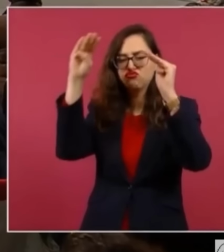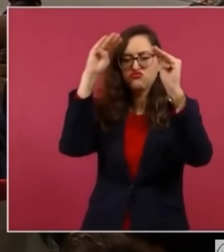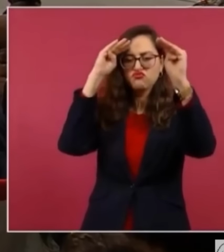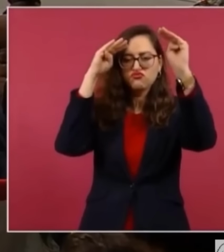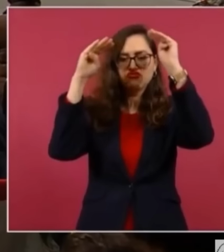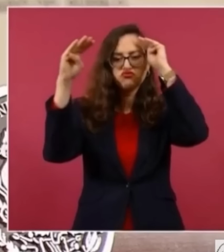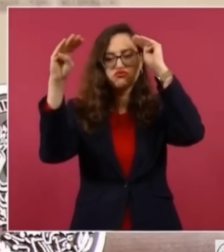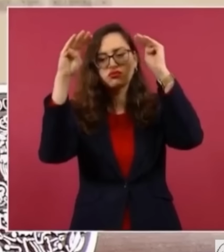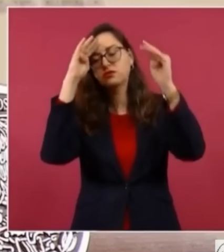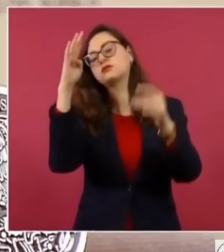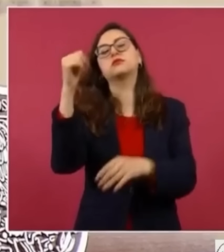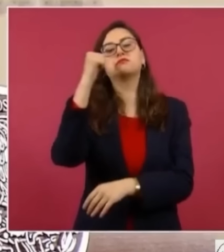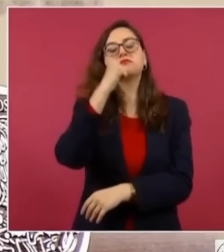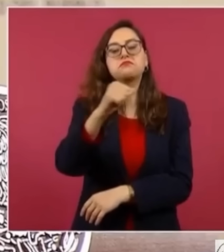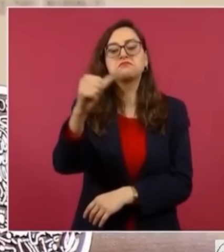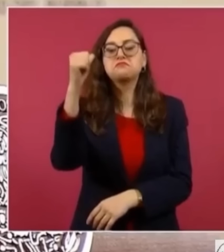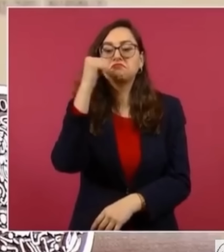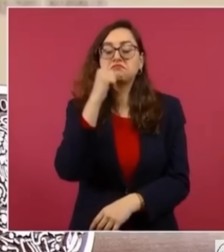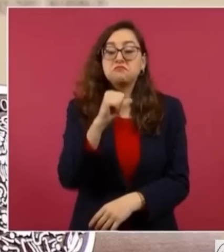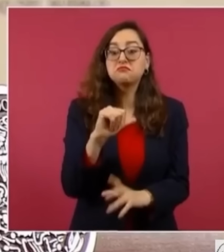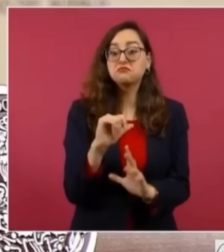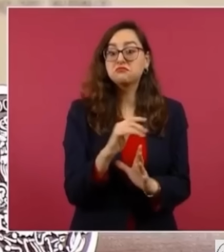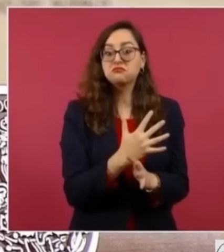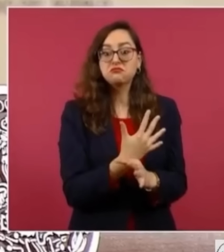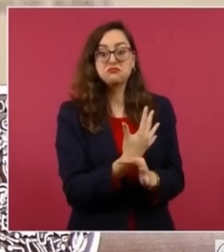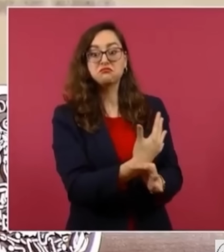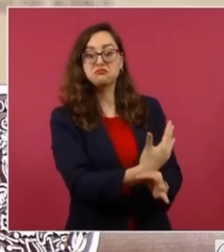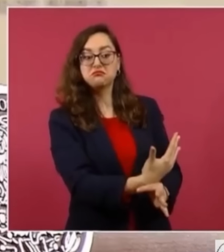y siempre pues a defender